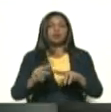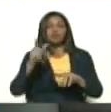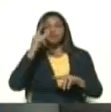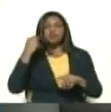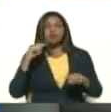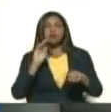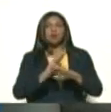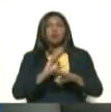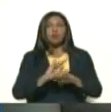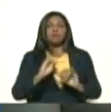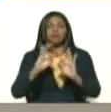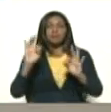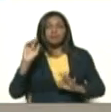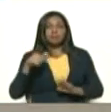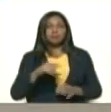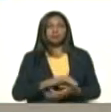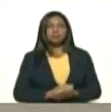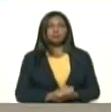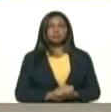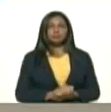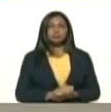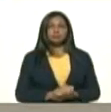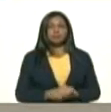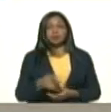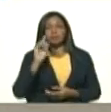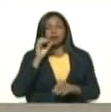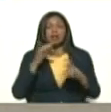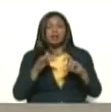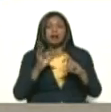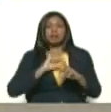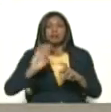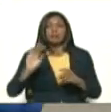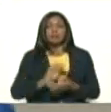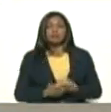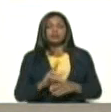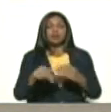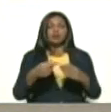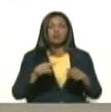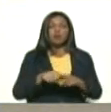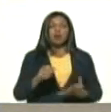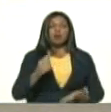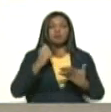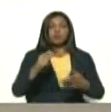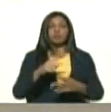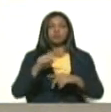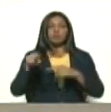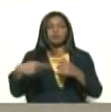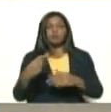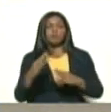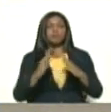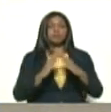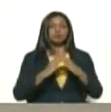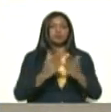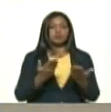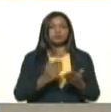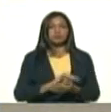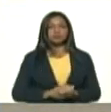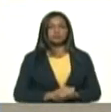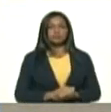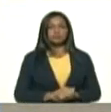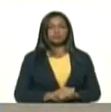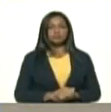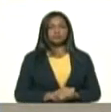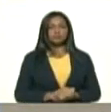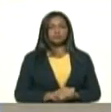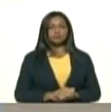les protege a ellos. Les cae el carnet de la patria, les caen los bonos y después los llamamos para su casa.